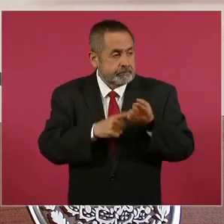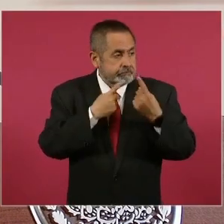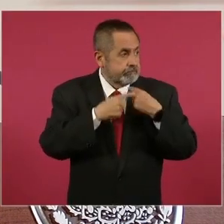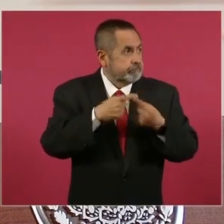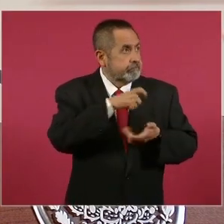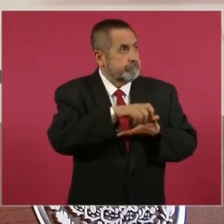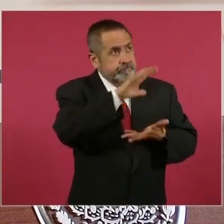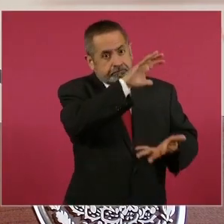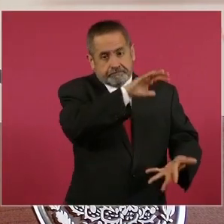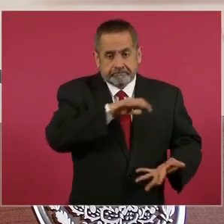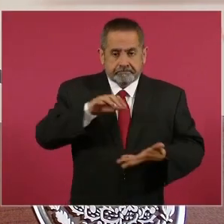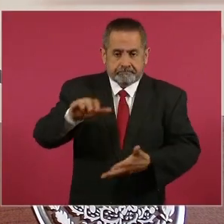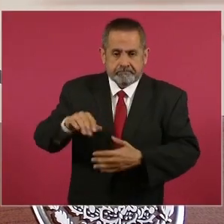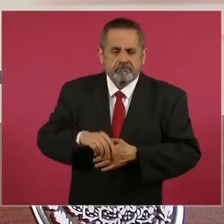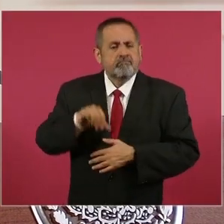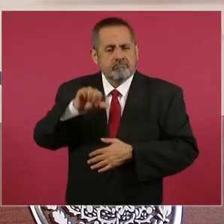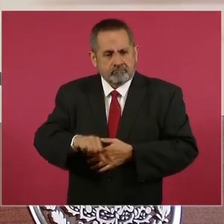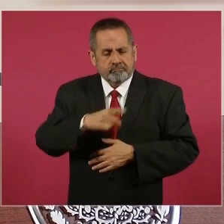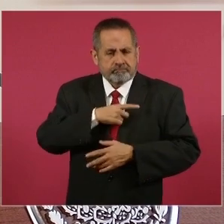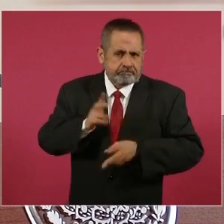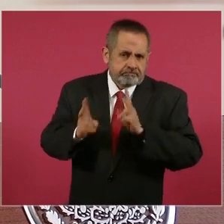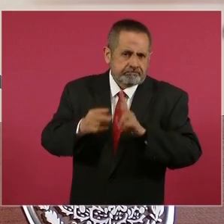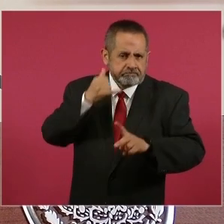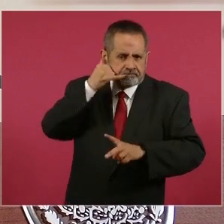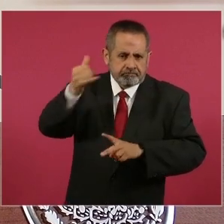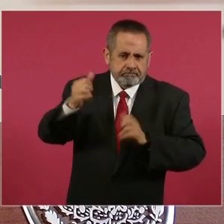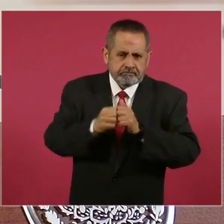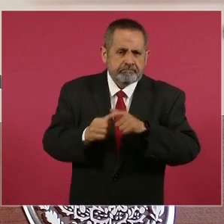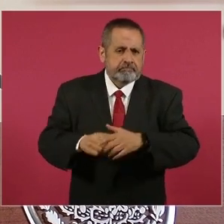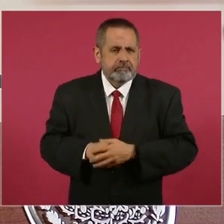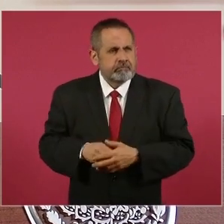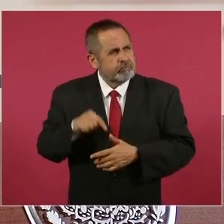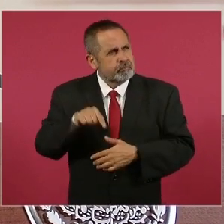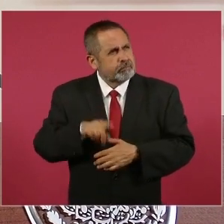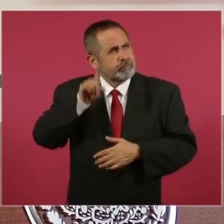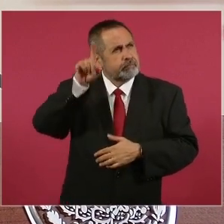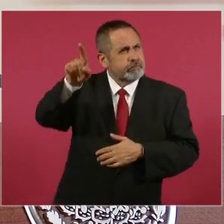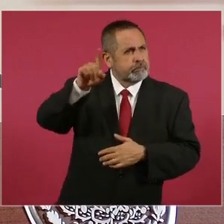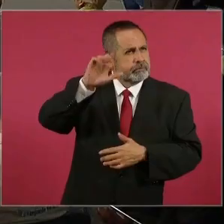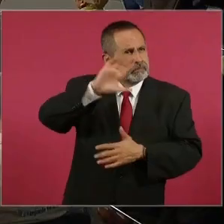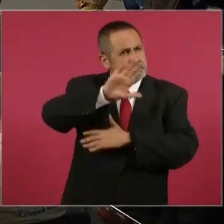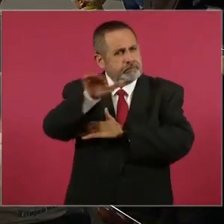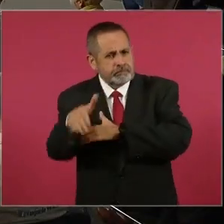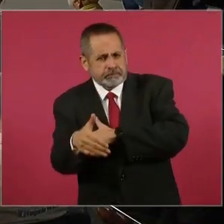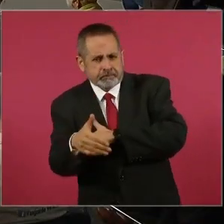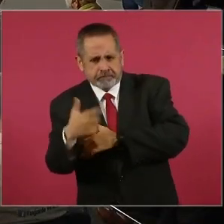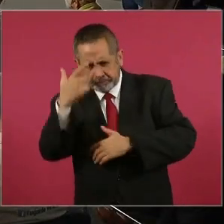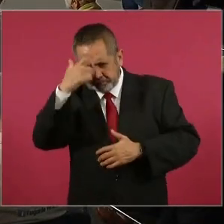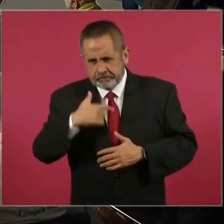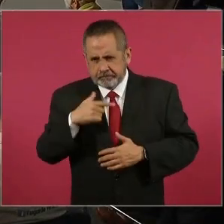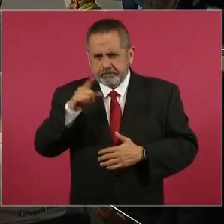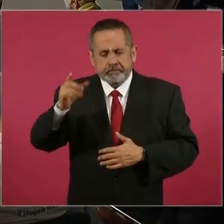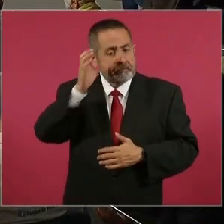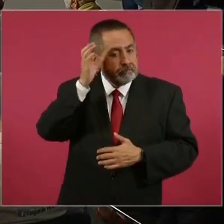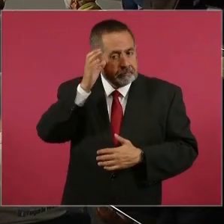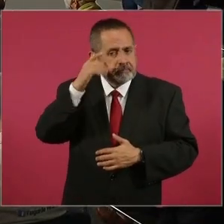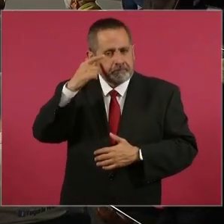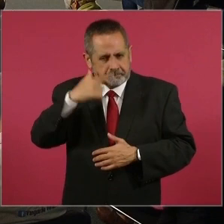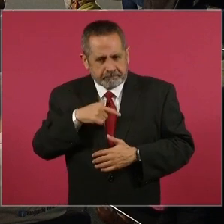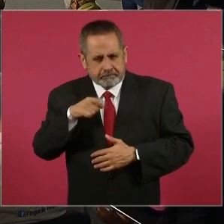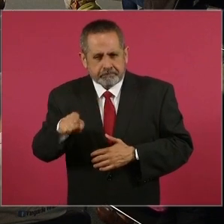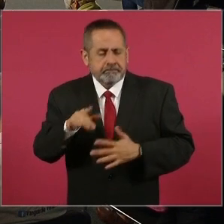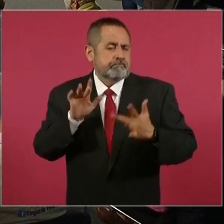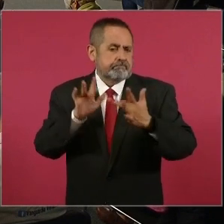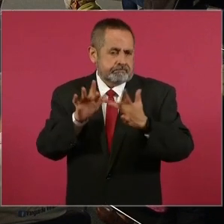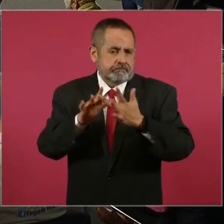hablar con ella porque ya es de noche allá no pero este